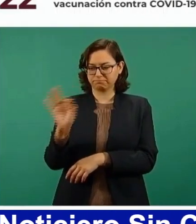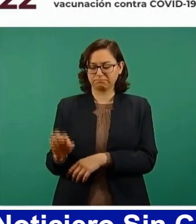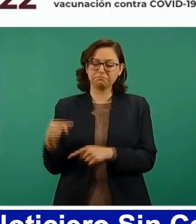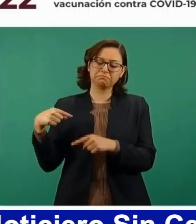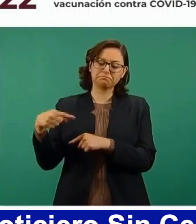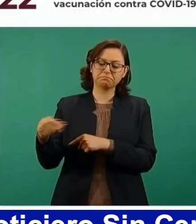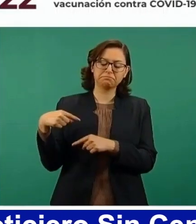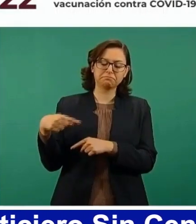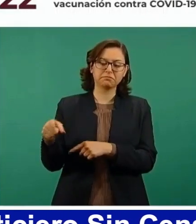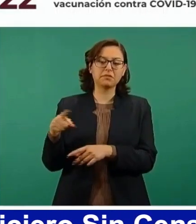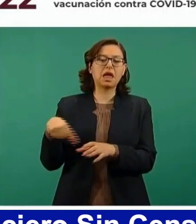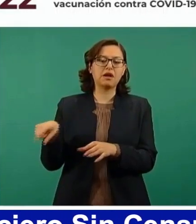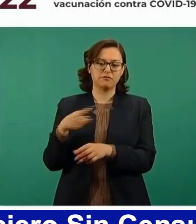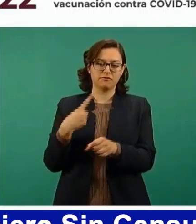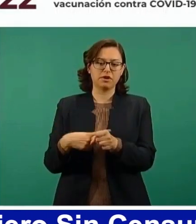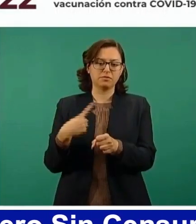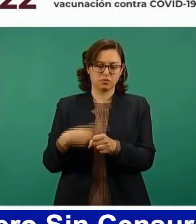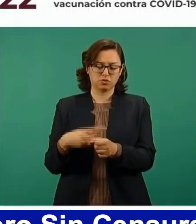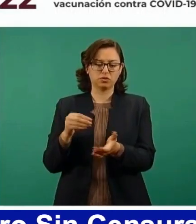Desafortunadamente,